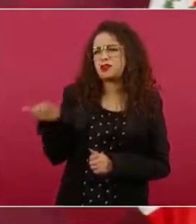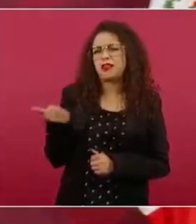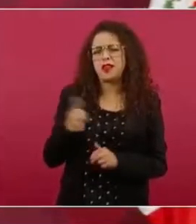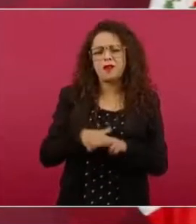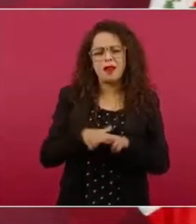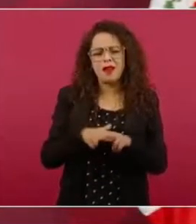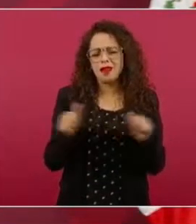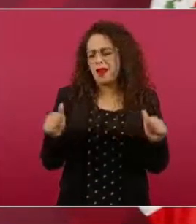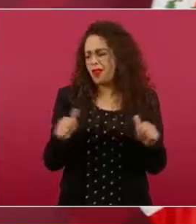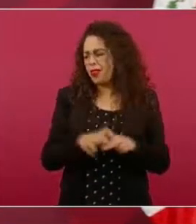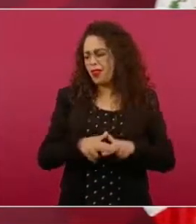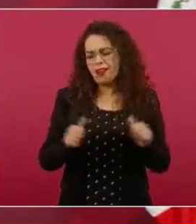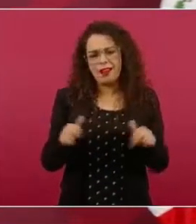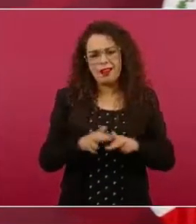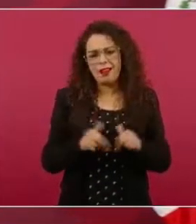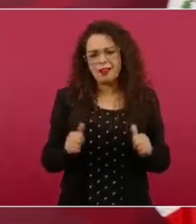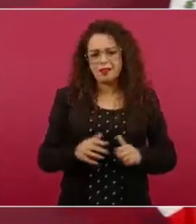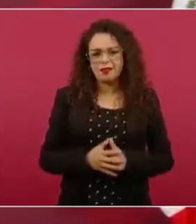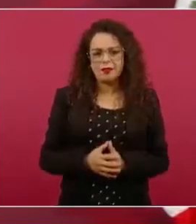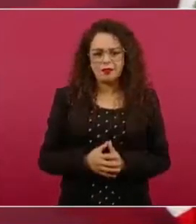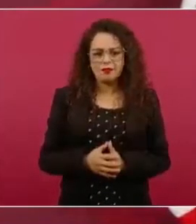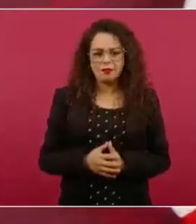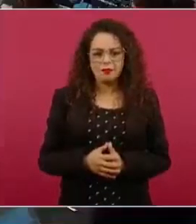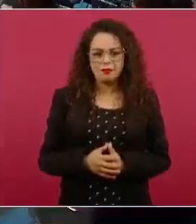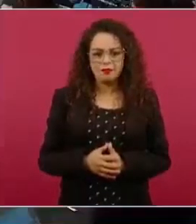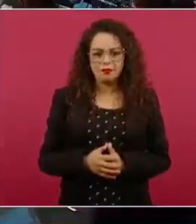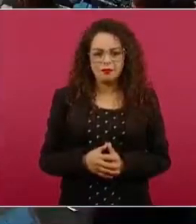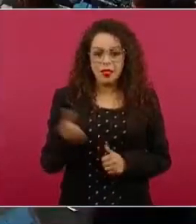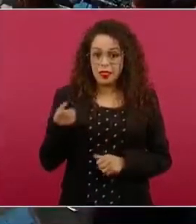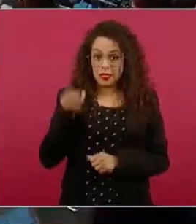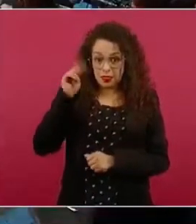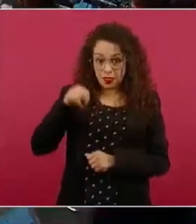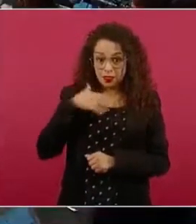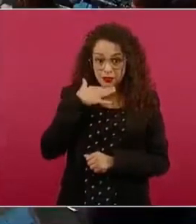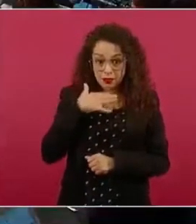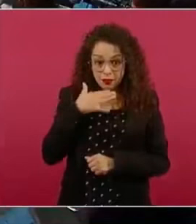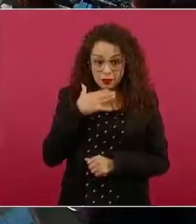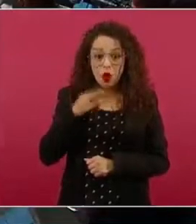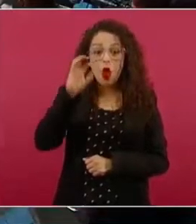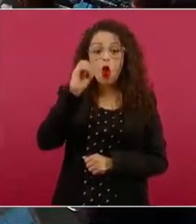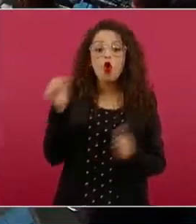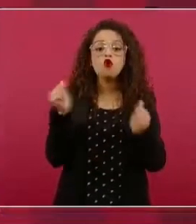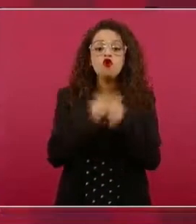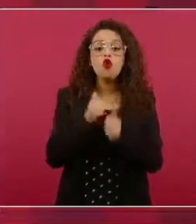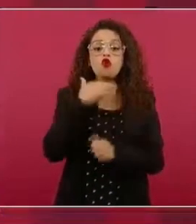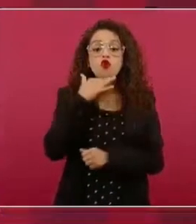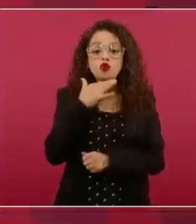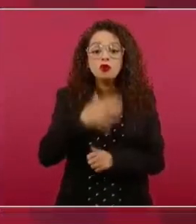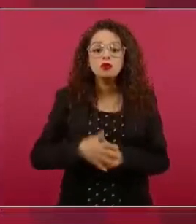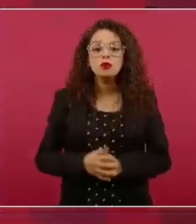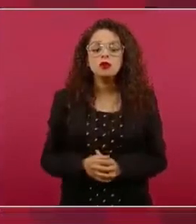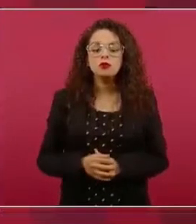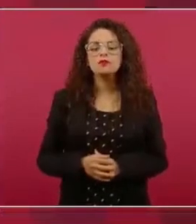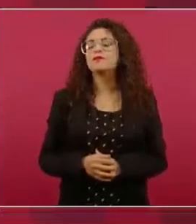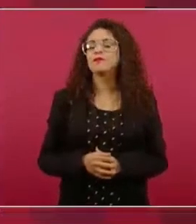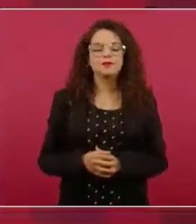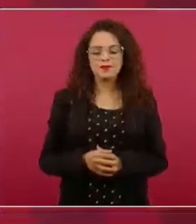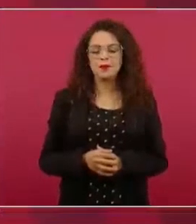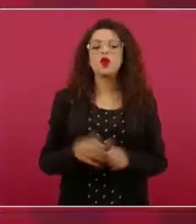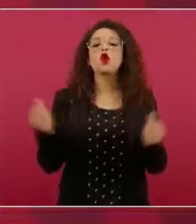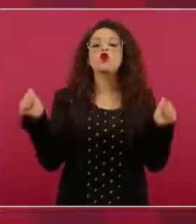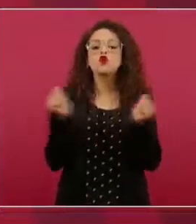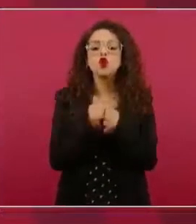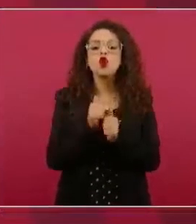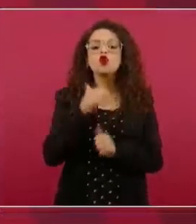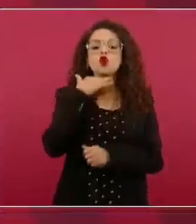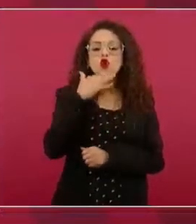Sí. Para nada. ¿Un gobierno sin corrupción? ¿Con corrupción, dice usted? Con corrupción. Sí, es